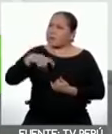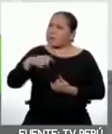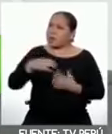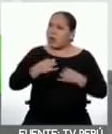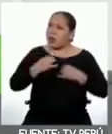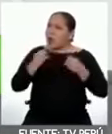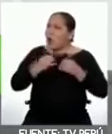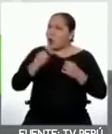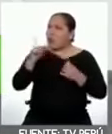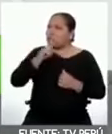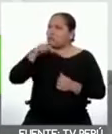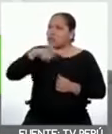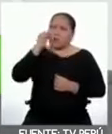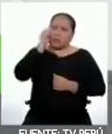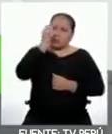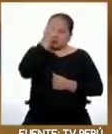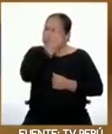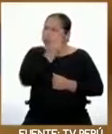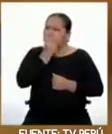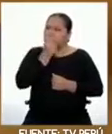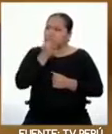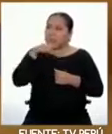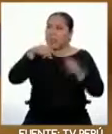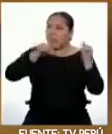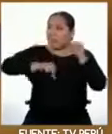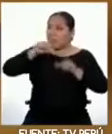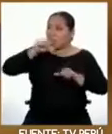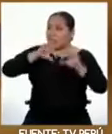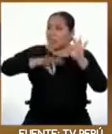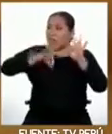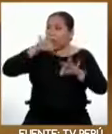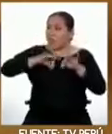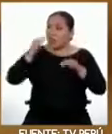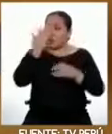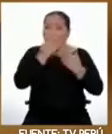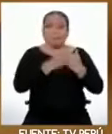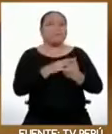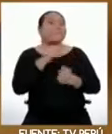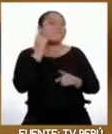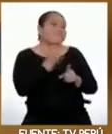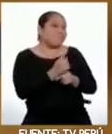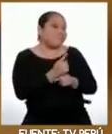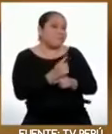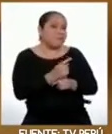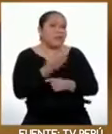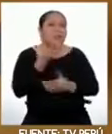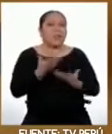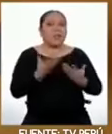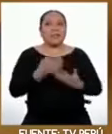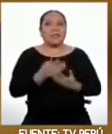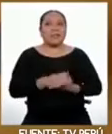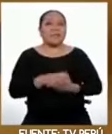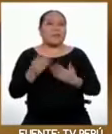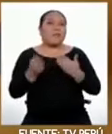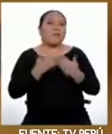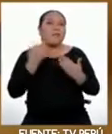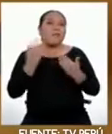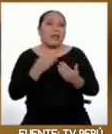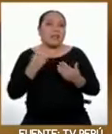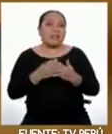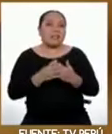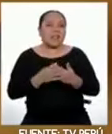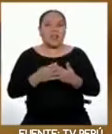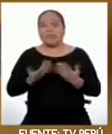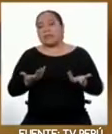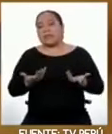ni vestuario ni maquillaje en el teatro de sombras. Efectivamente, Yanira. Probablemente estamos más familiarizados con